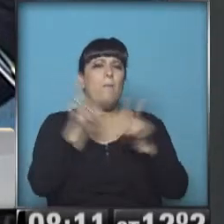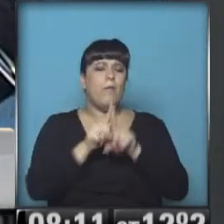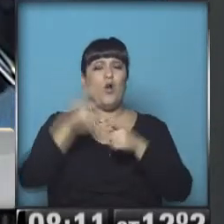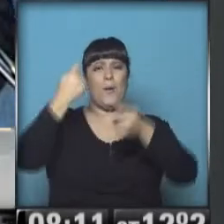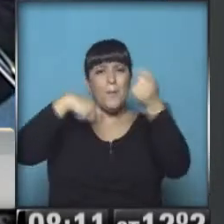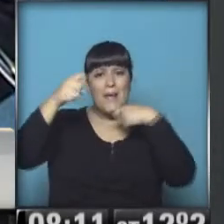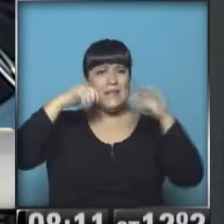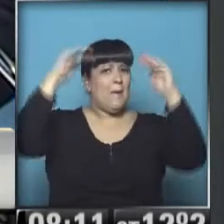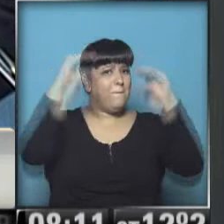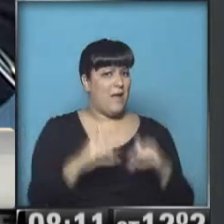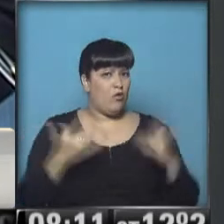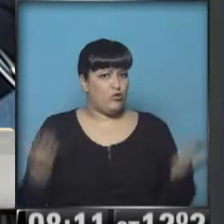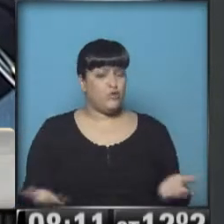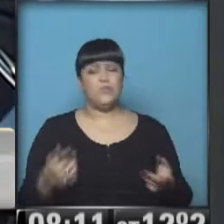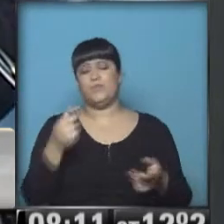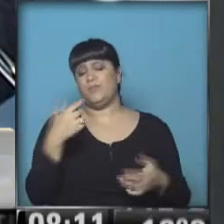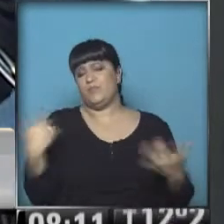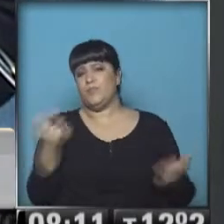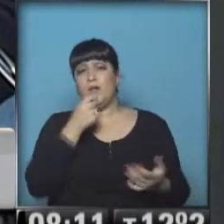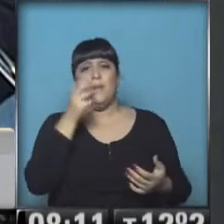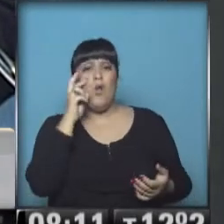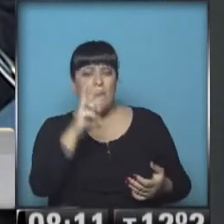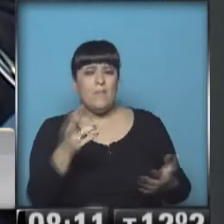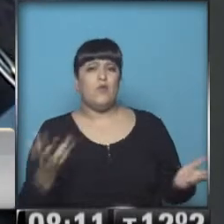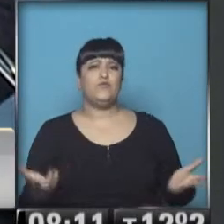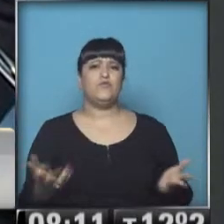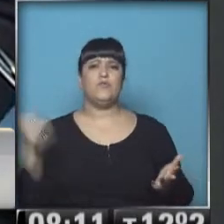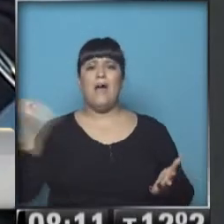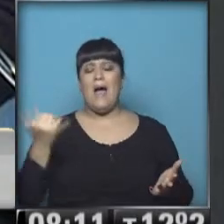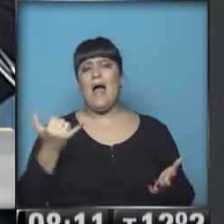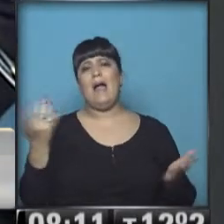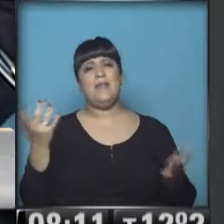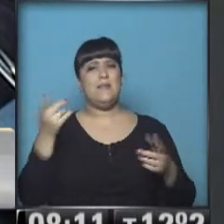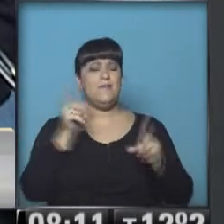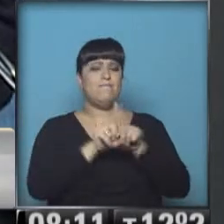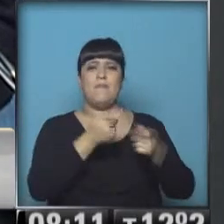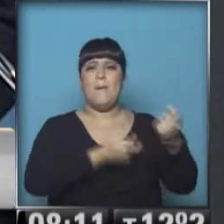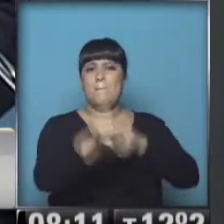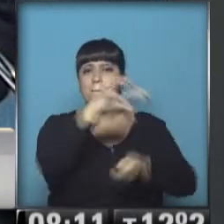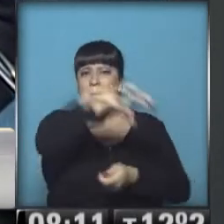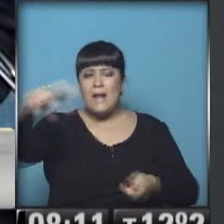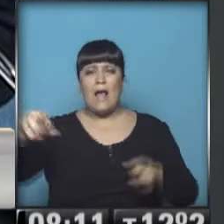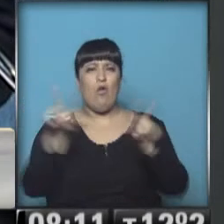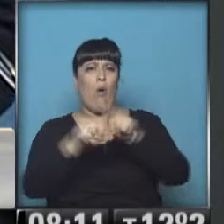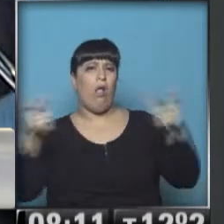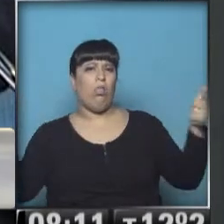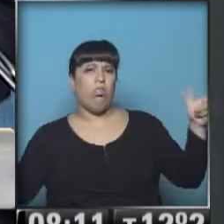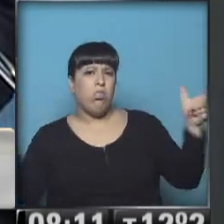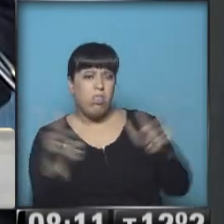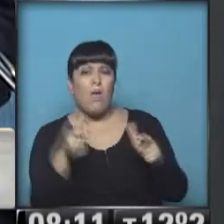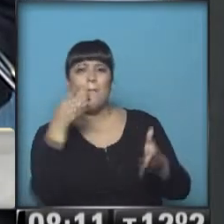cuando uno observa que sus principales mercados tienden a decrecer en términos de demanda